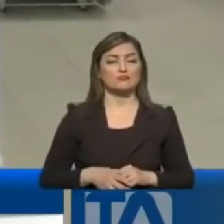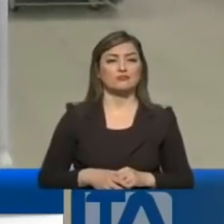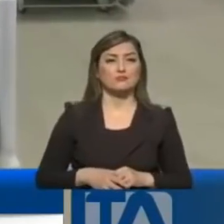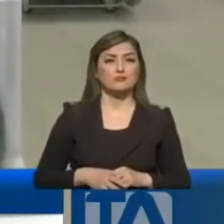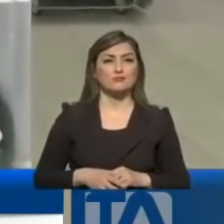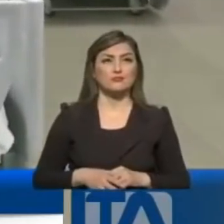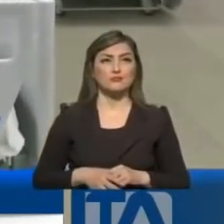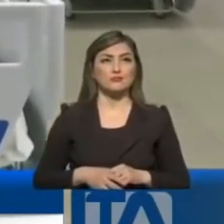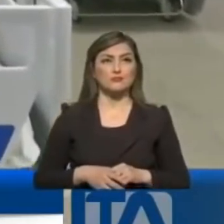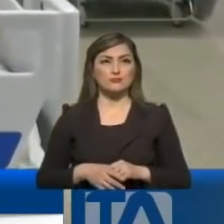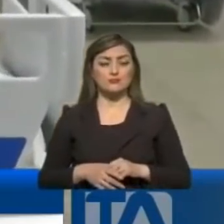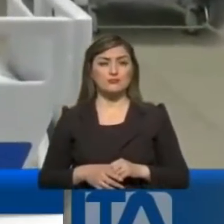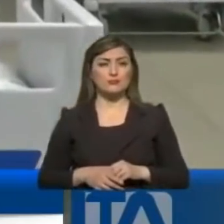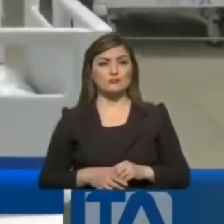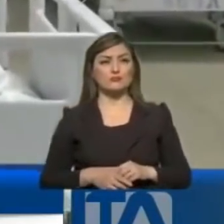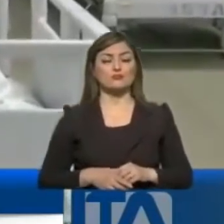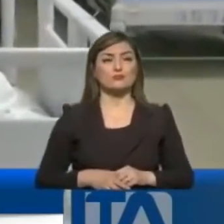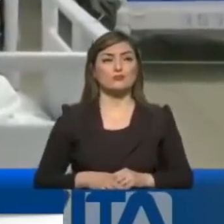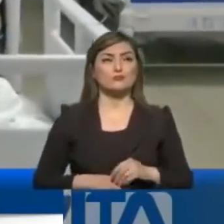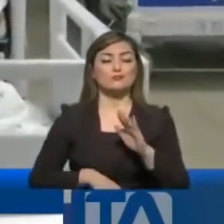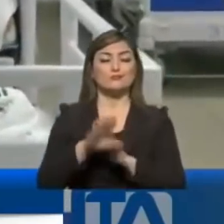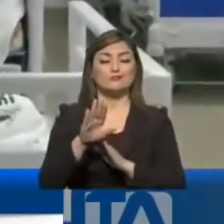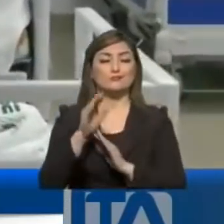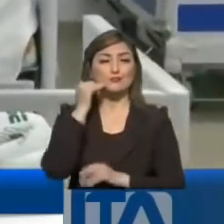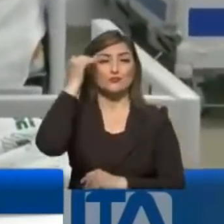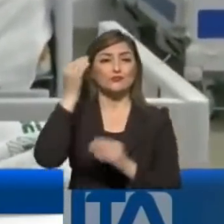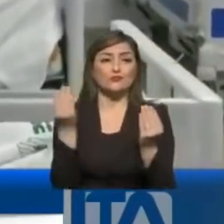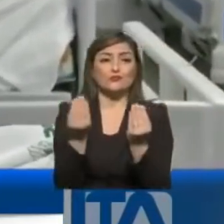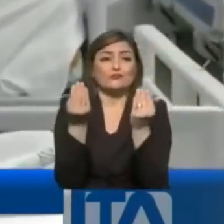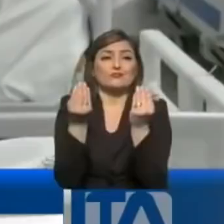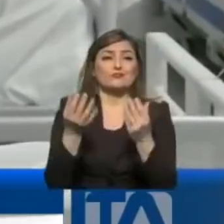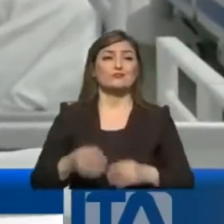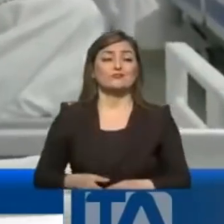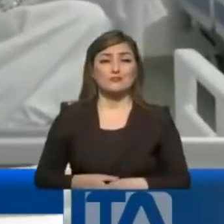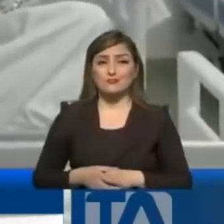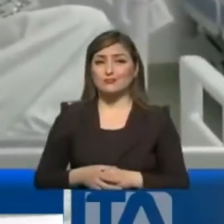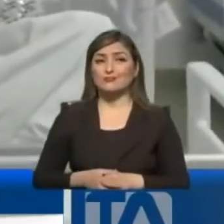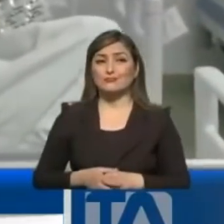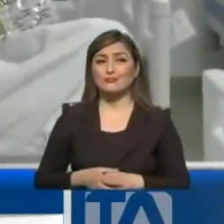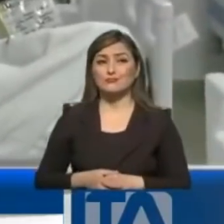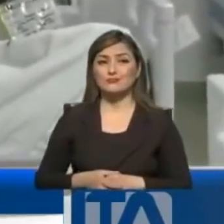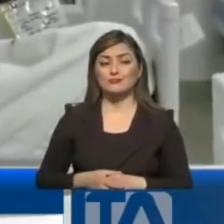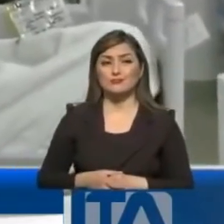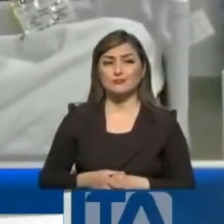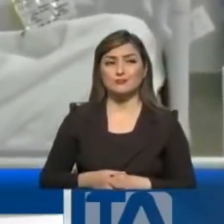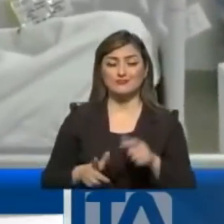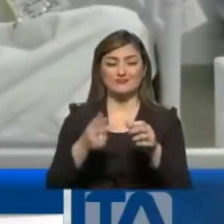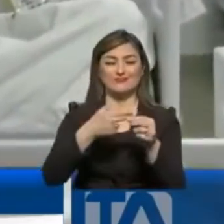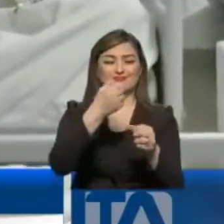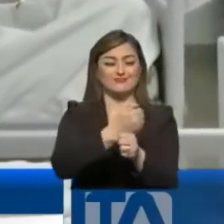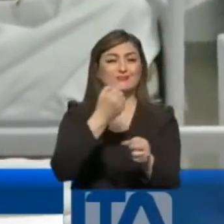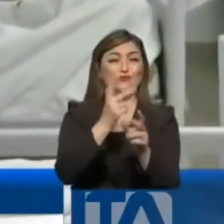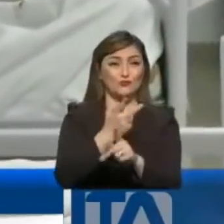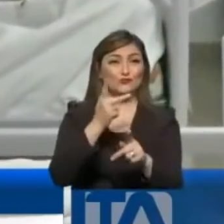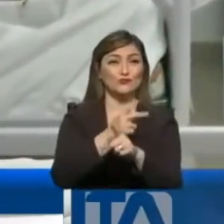se ha incrementado, pero más en lo que es la edad de los adultos jóvenes. Esto quiere decir que es la mano de obra, es la mano